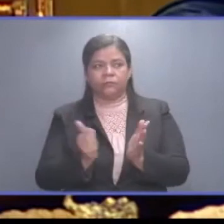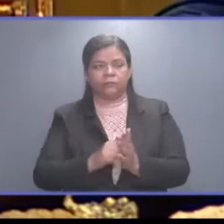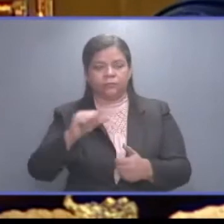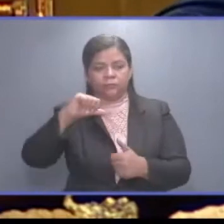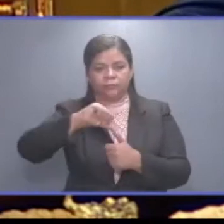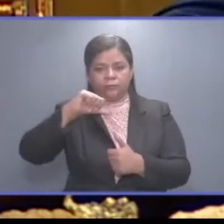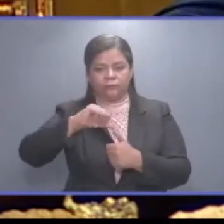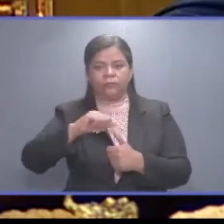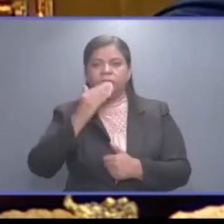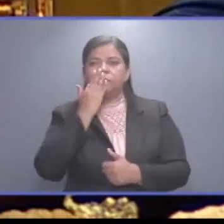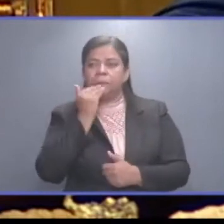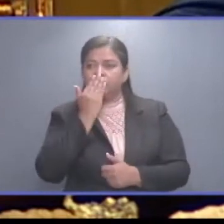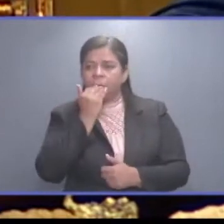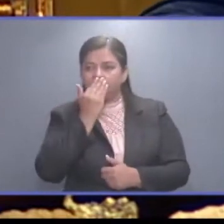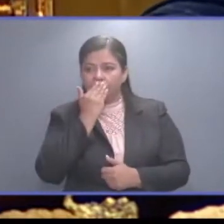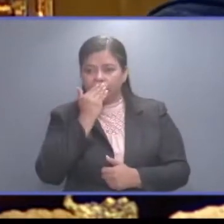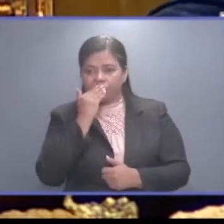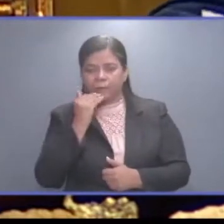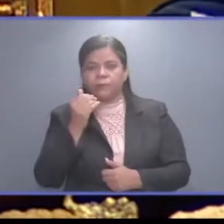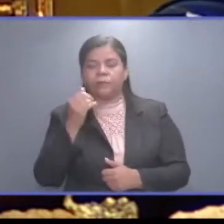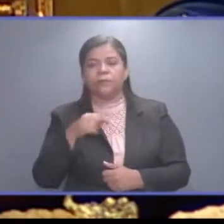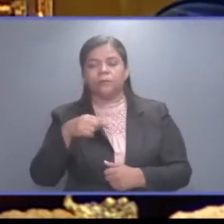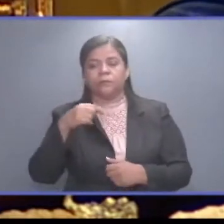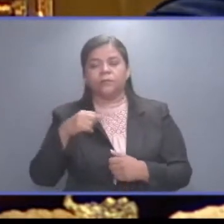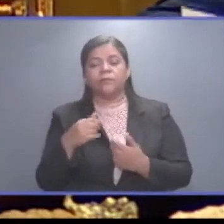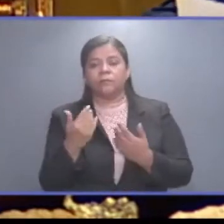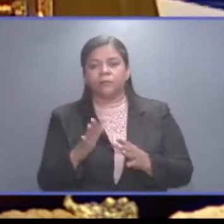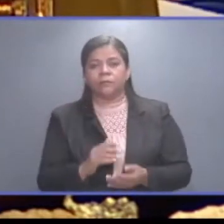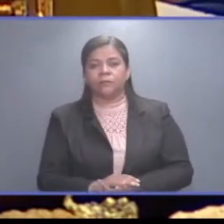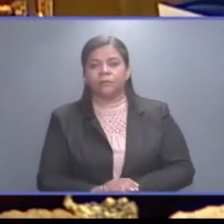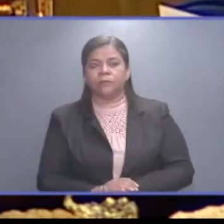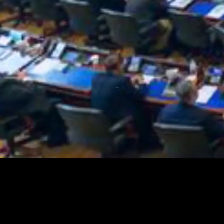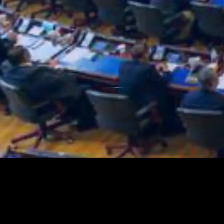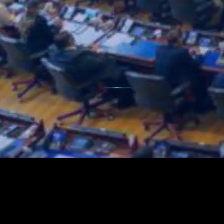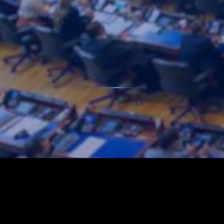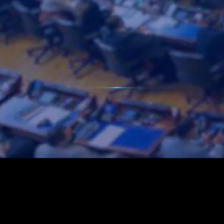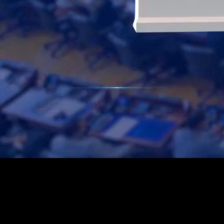Centroamericano, Norman Noel Quijano González.